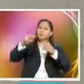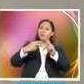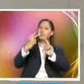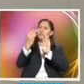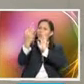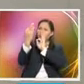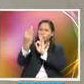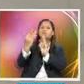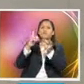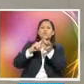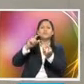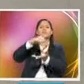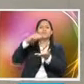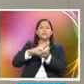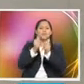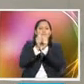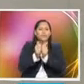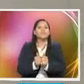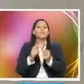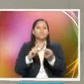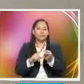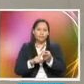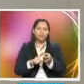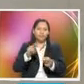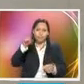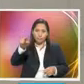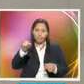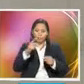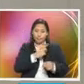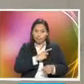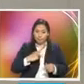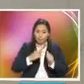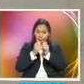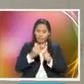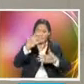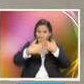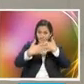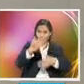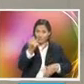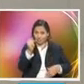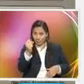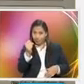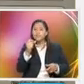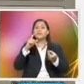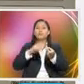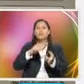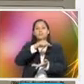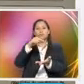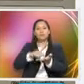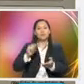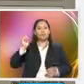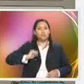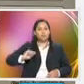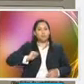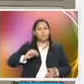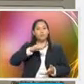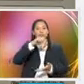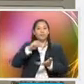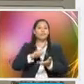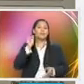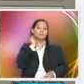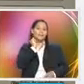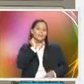dónde van a estar ellos puestos? Bueno, ellos se tienen que instalar el 15 de septiembre y van a estar en la antigua sede del Senado.